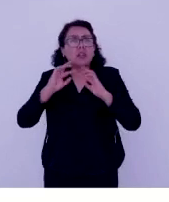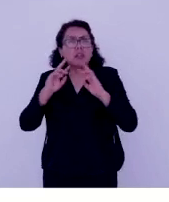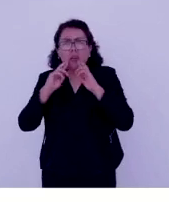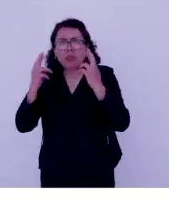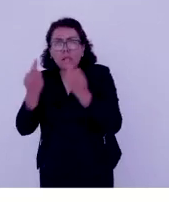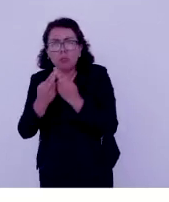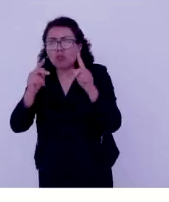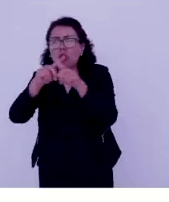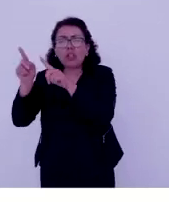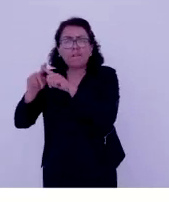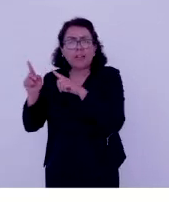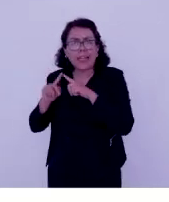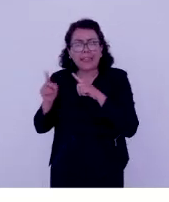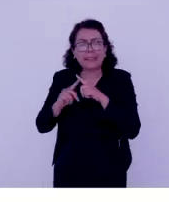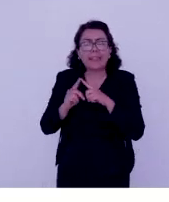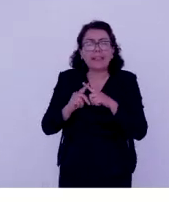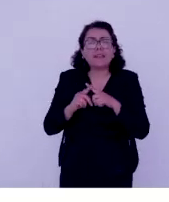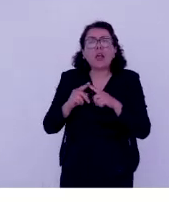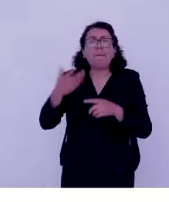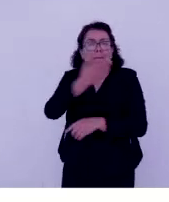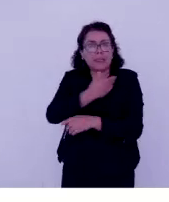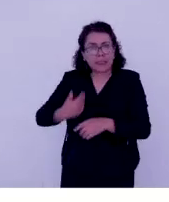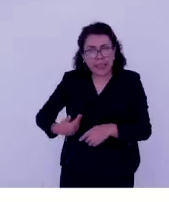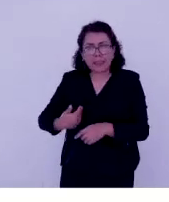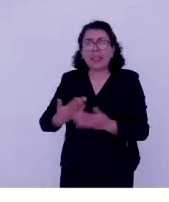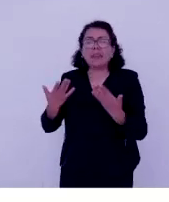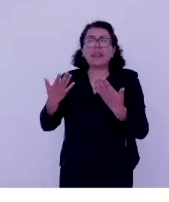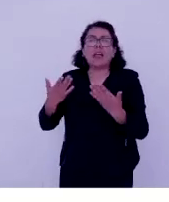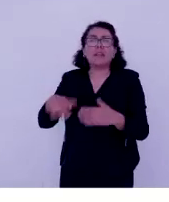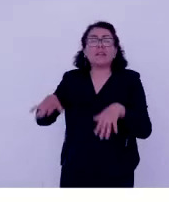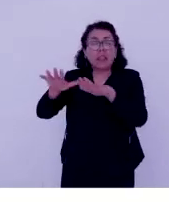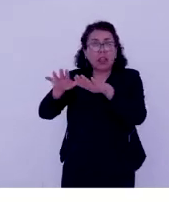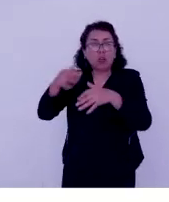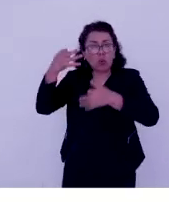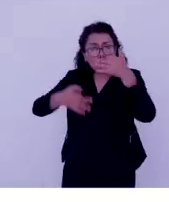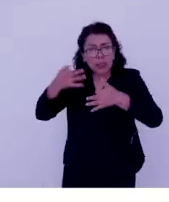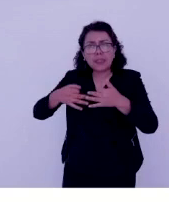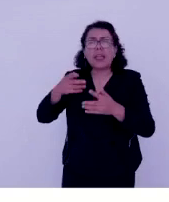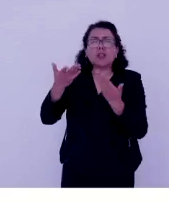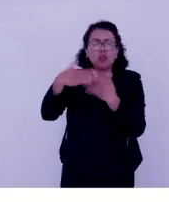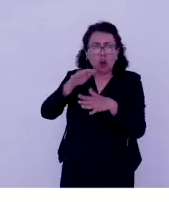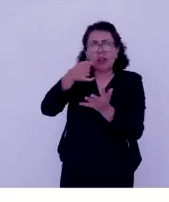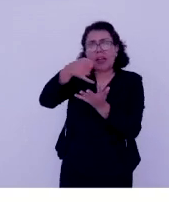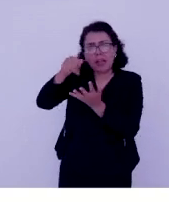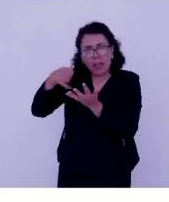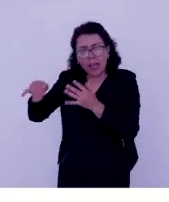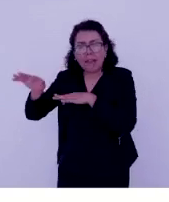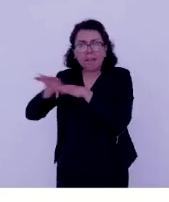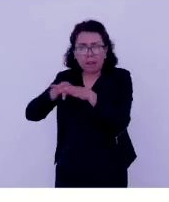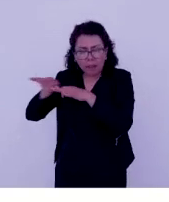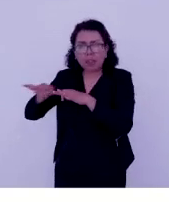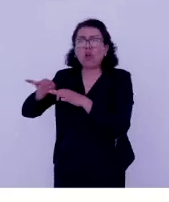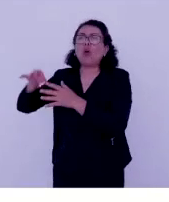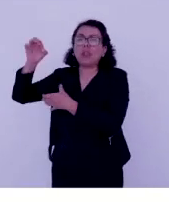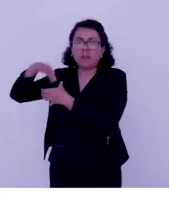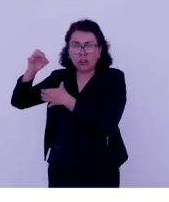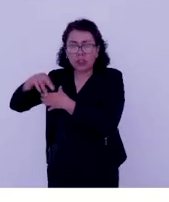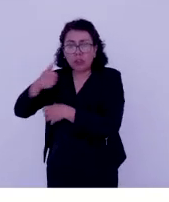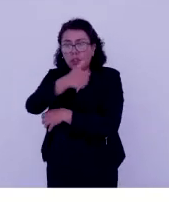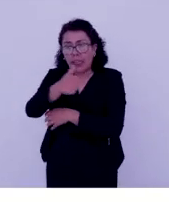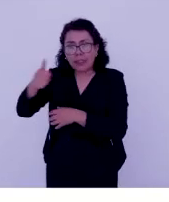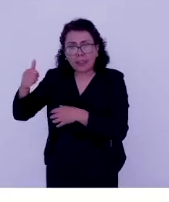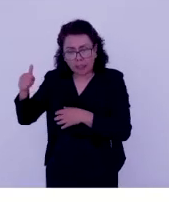presidentes de los tribunales administrativo del trabajo Agrario y electoral que favoreció que jueces y personal del tribunal de justicia